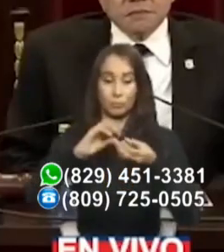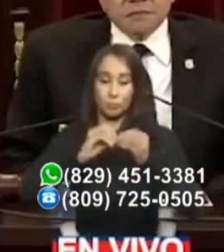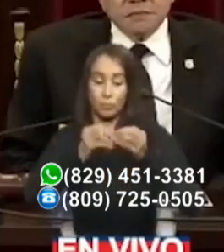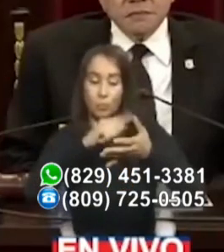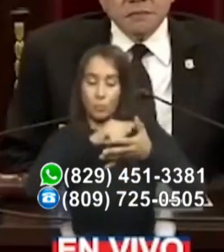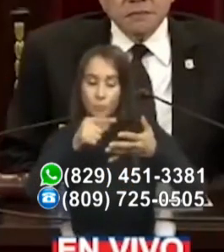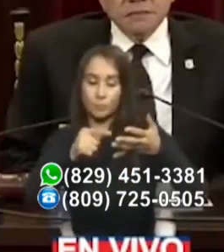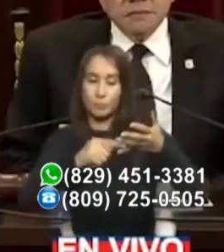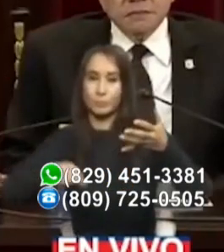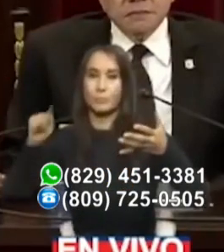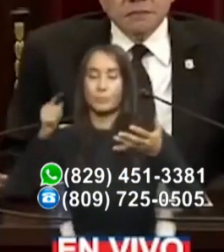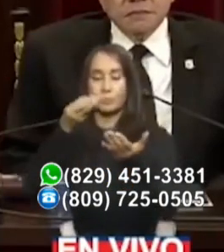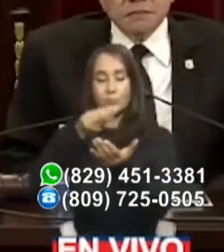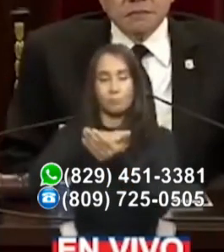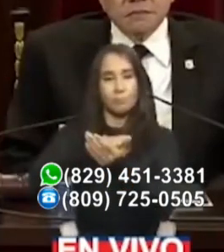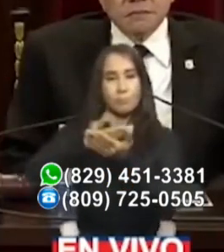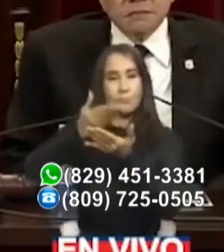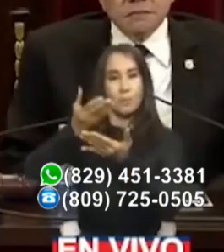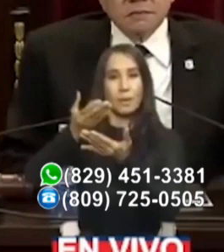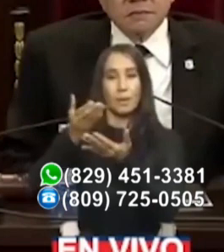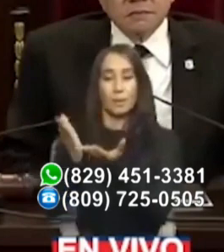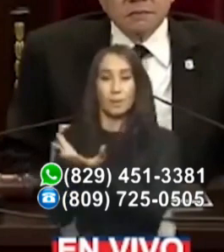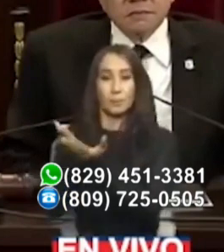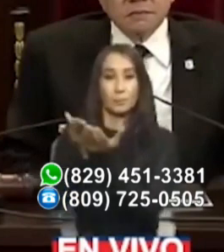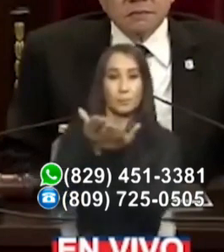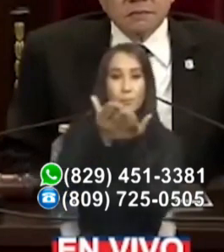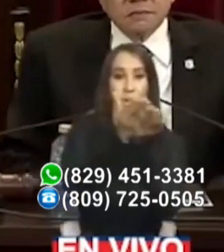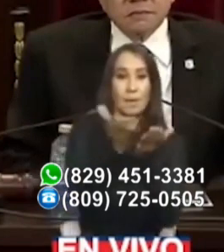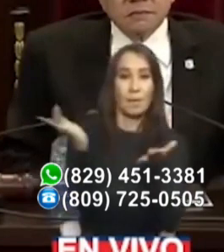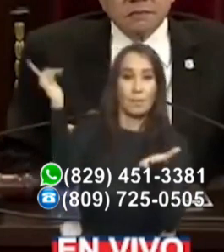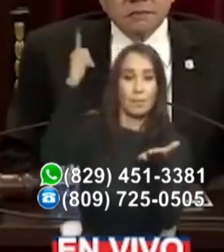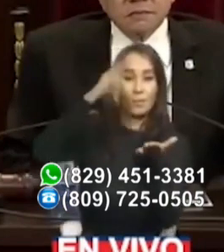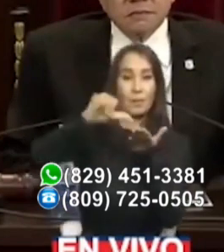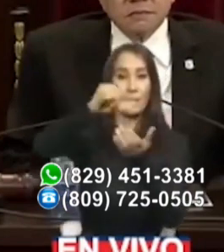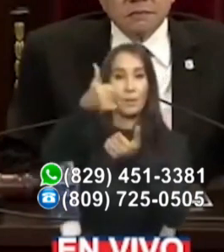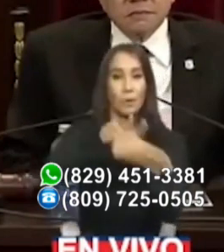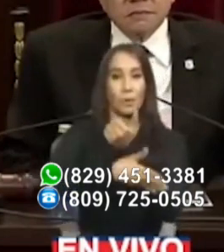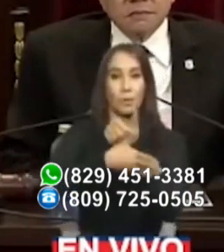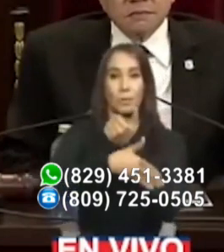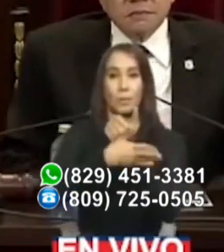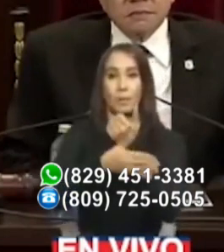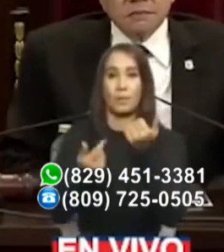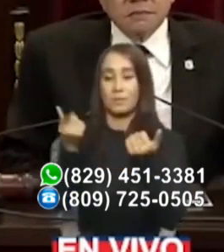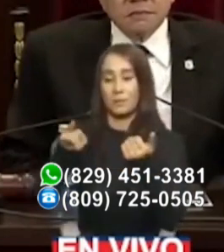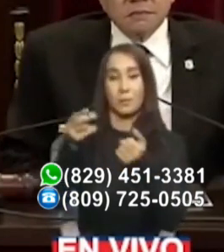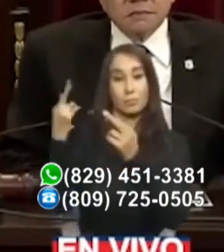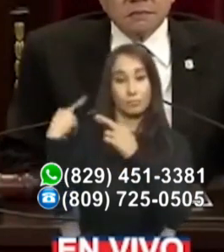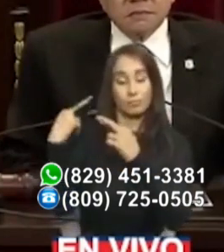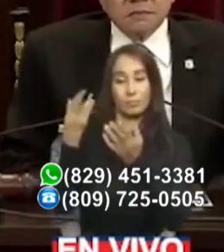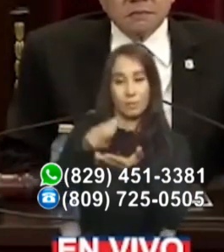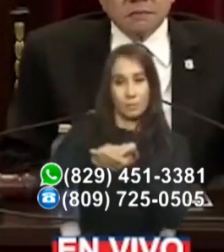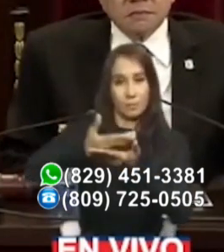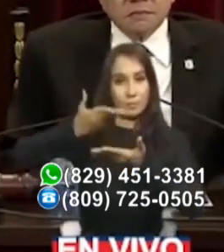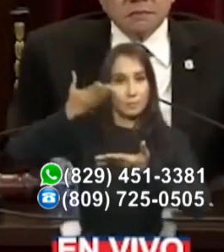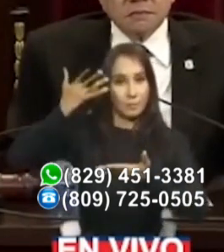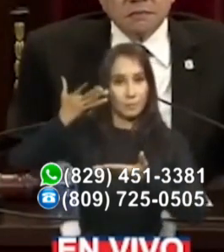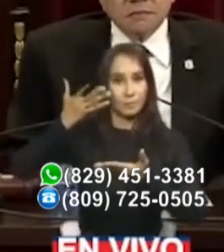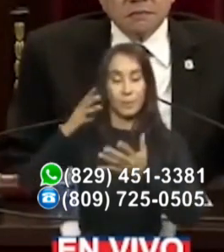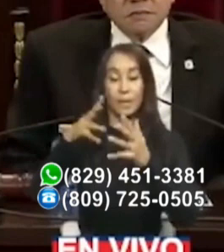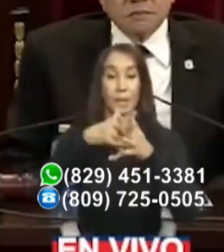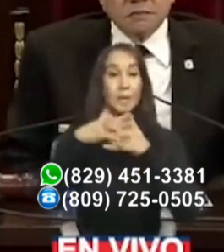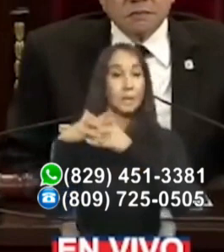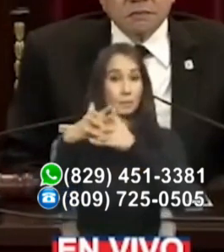es costumbre en esta fecha histórica, se espera que el presidente Luis Abinader presente un análisis detallado de los logros y